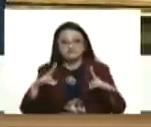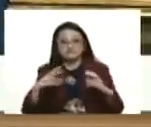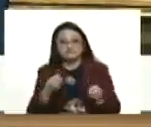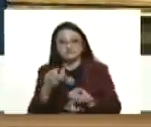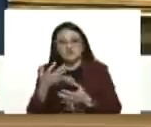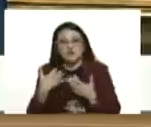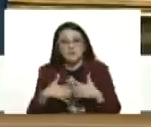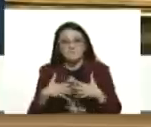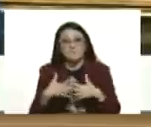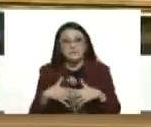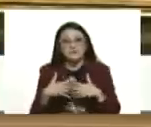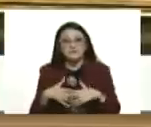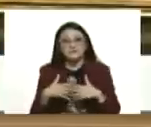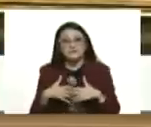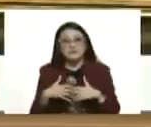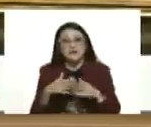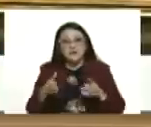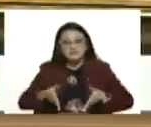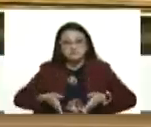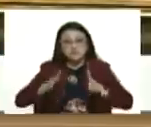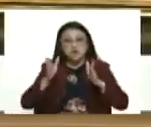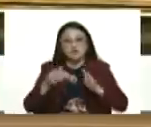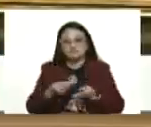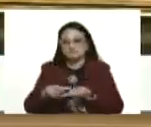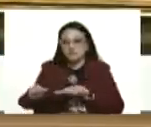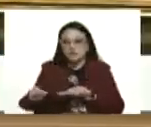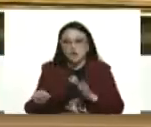las empresas, le devuelven las torres.